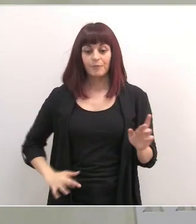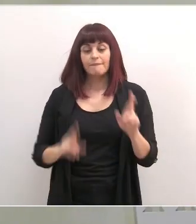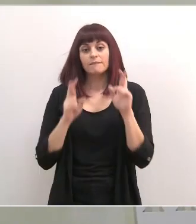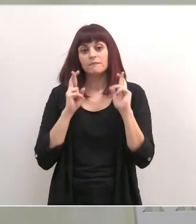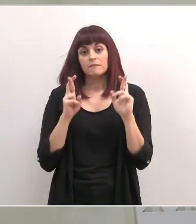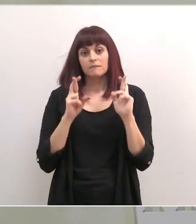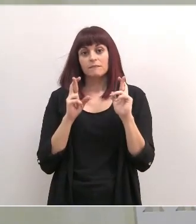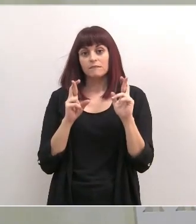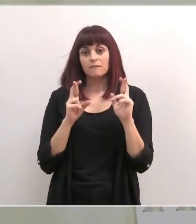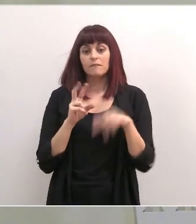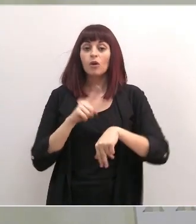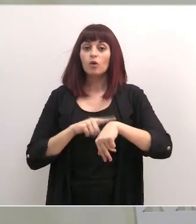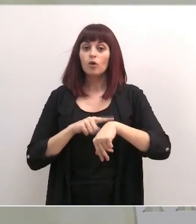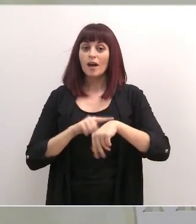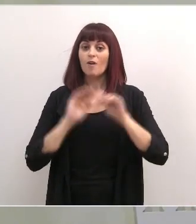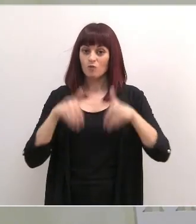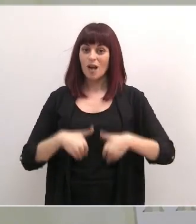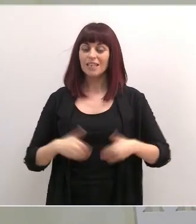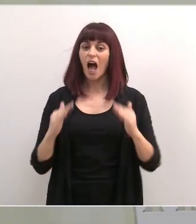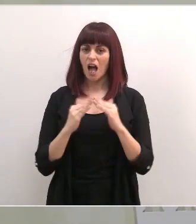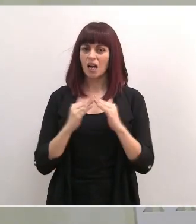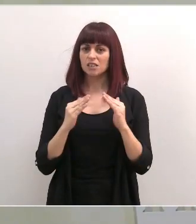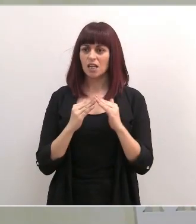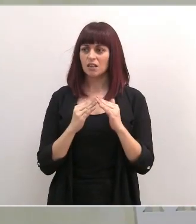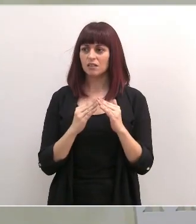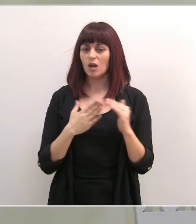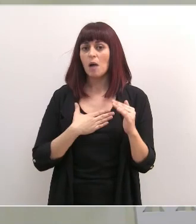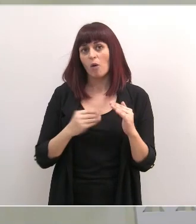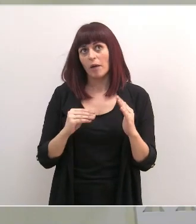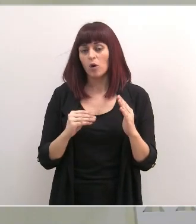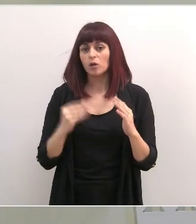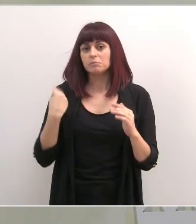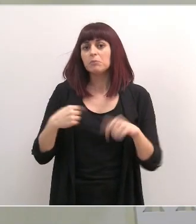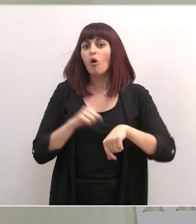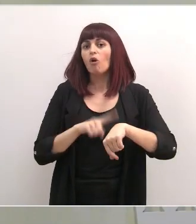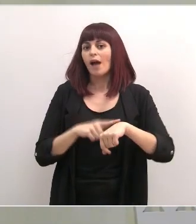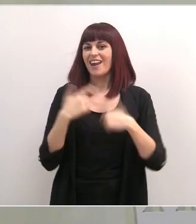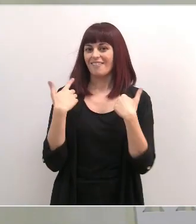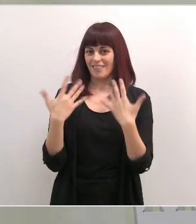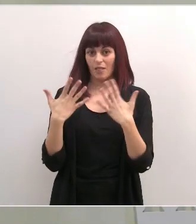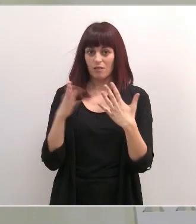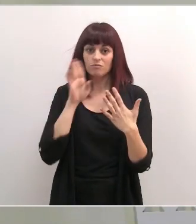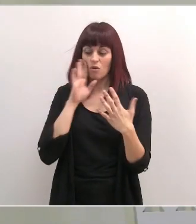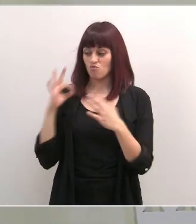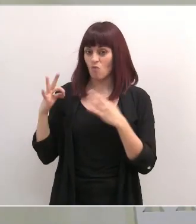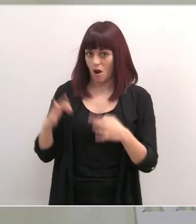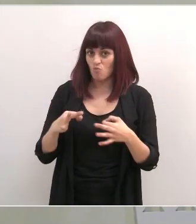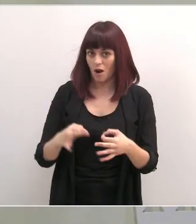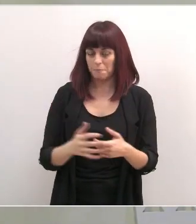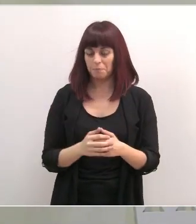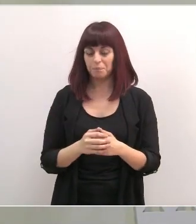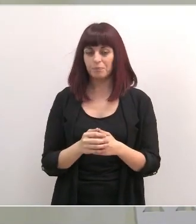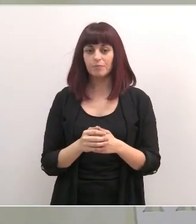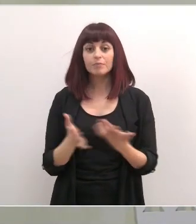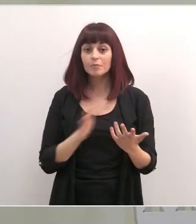esperamos que el toque de queda lo podamos mover y podamos mover incluso al toque de queda a las 20 horas como sería pues, lo deseable dada la situación